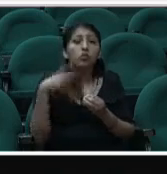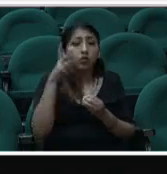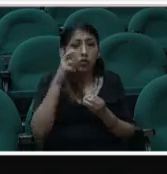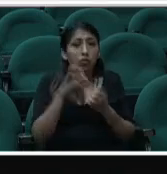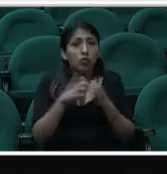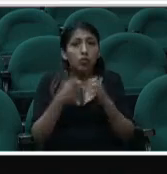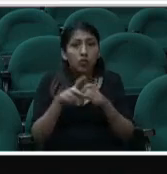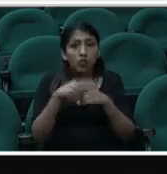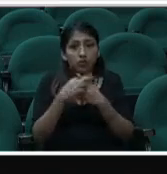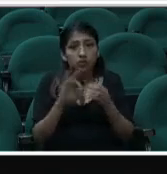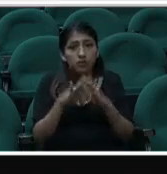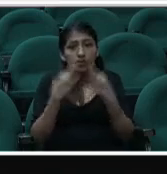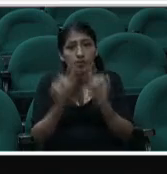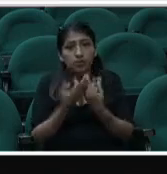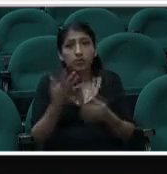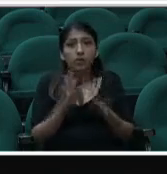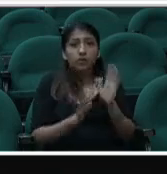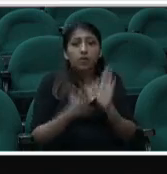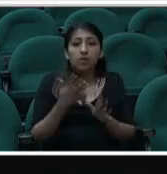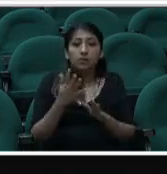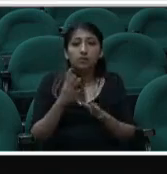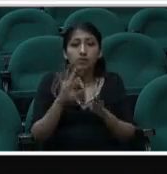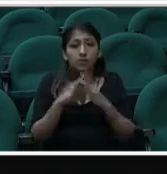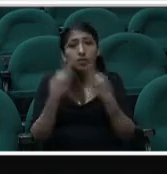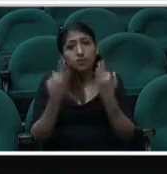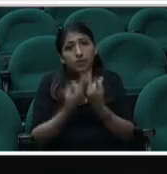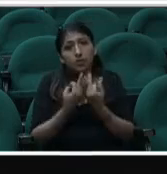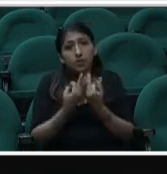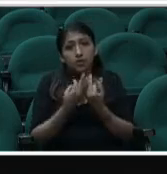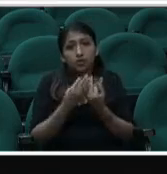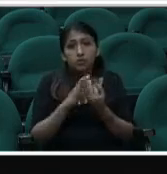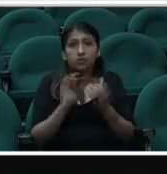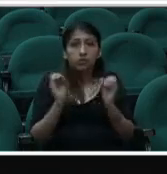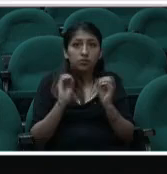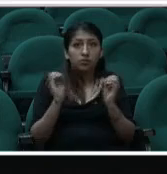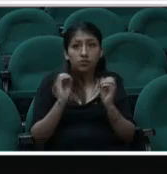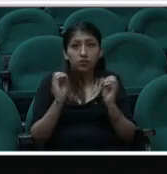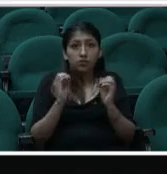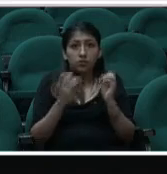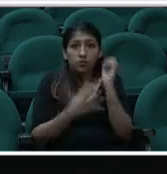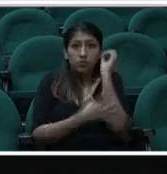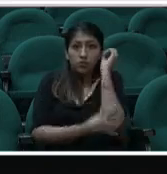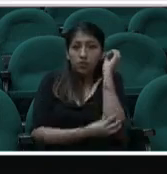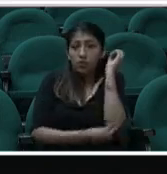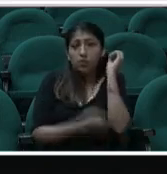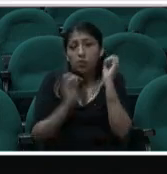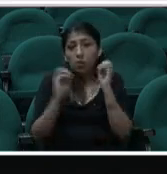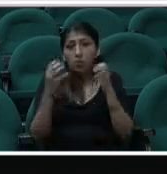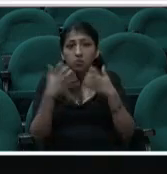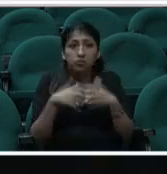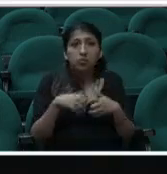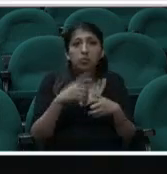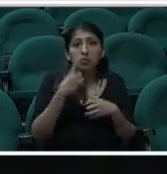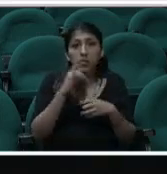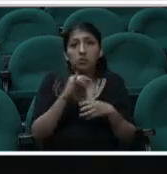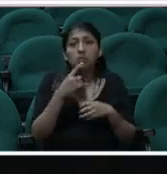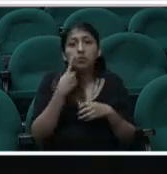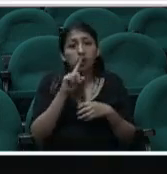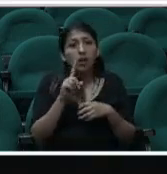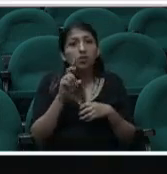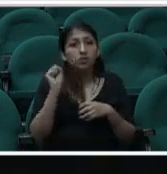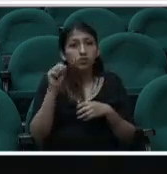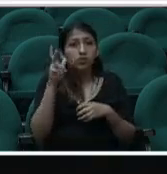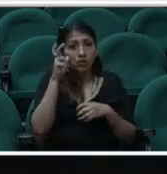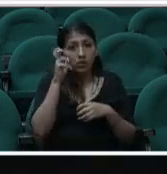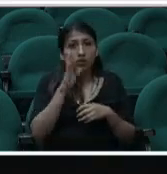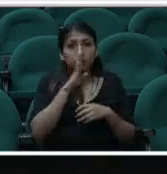comienza en la familia quizás aparentemente haya familias que no estén en una situación pues tan disfuncional como como indicó estimada ya sí pero yo